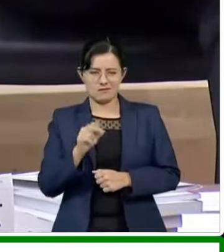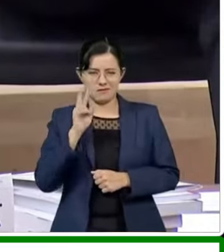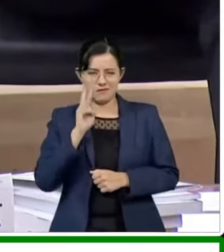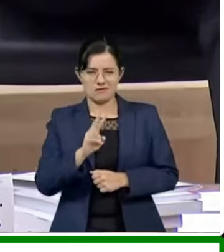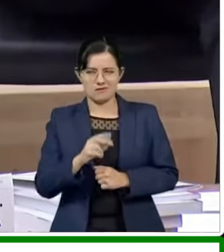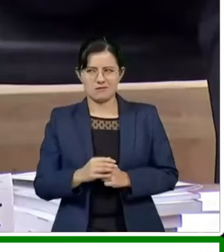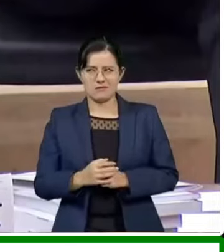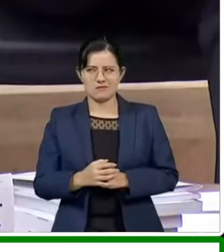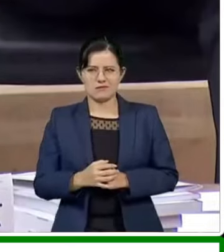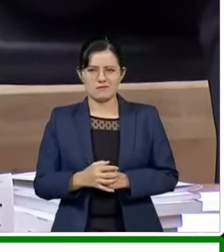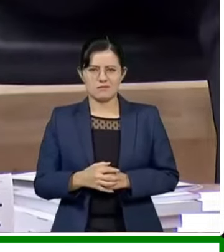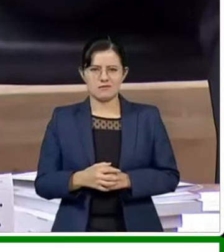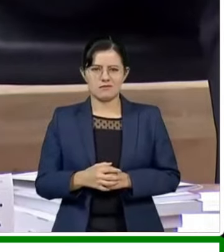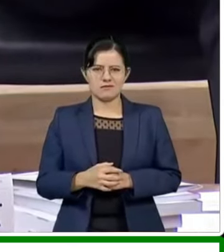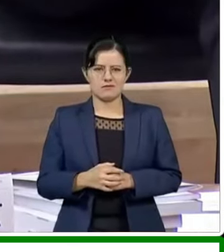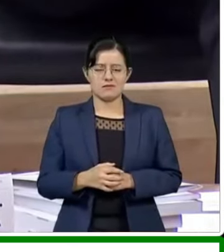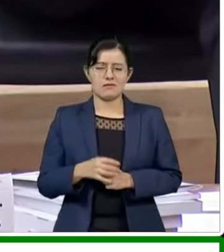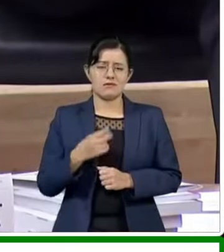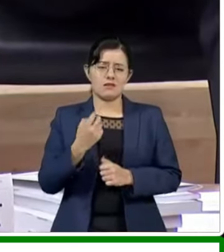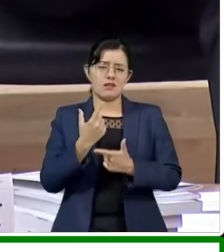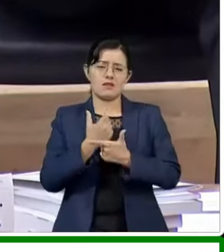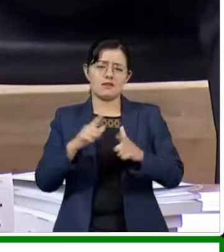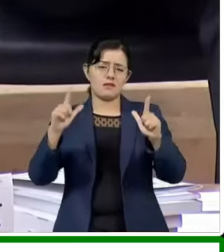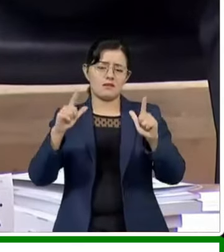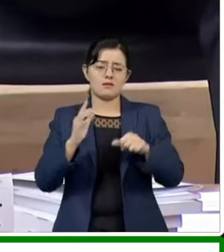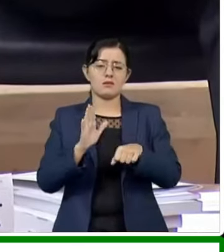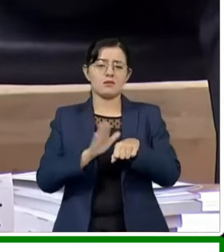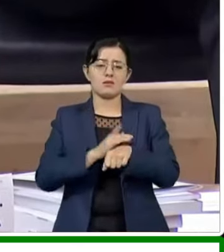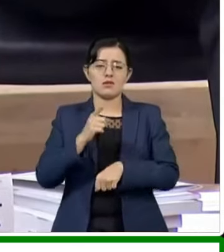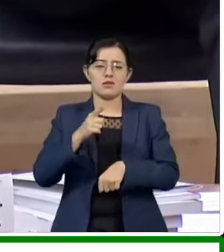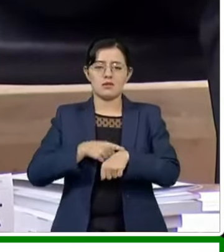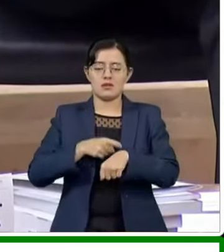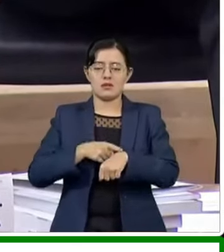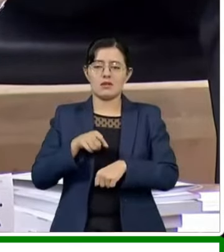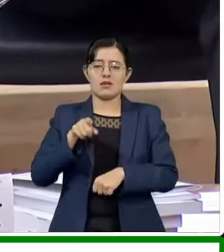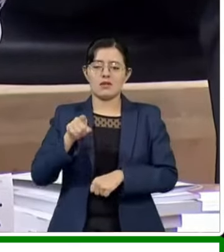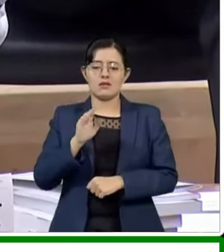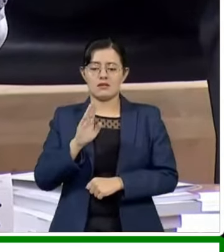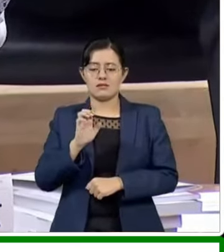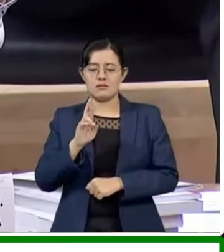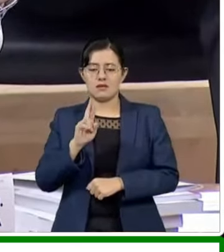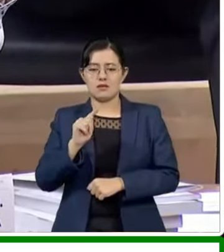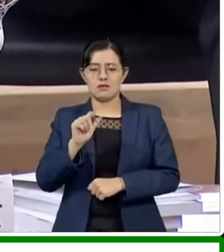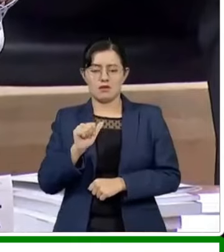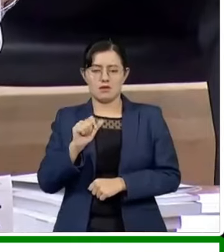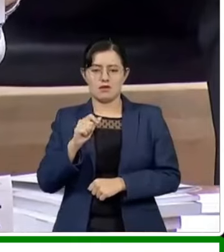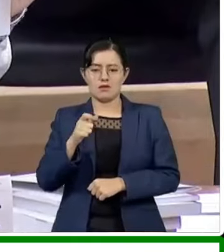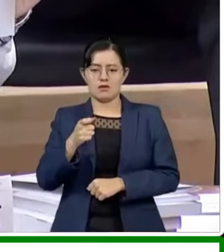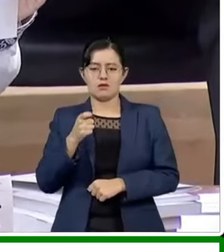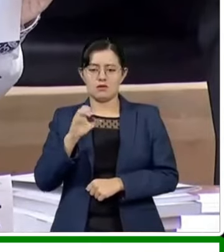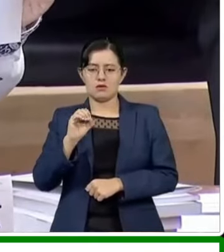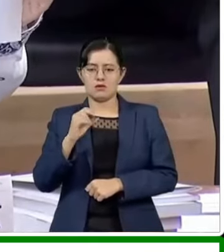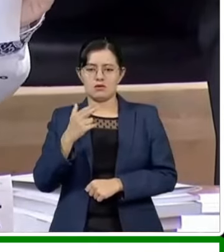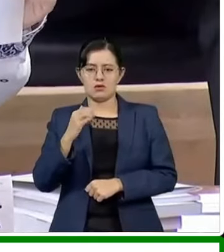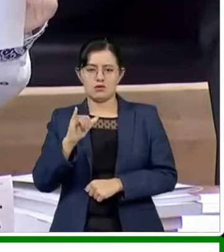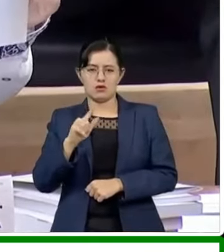es la absoluta liberalidad. Porque a esta hora, Berta Xóchitl Gálvez Ruiz sigue sin